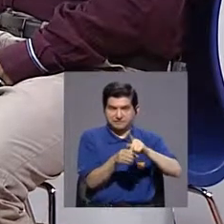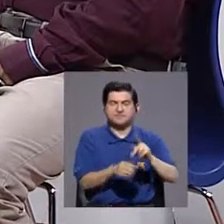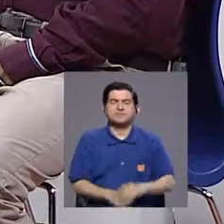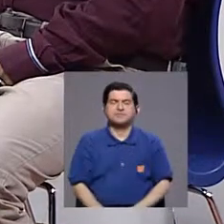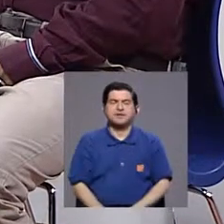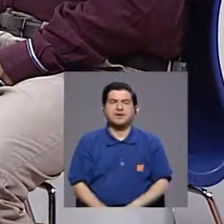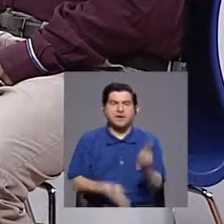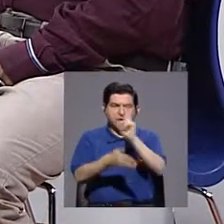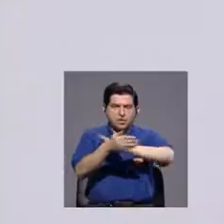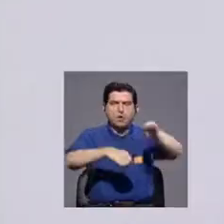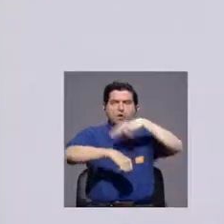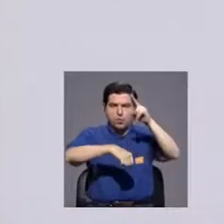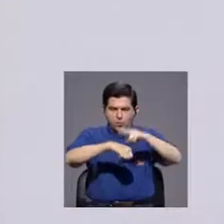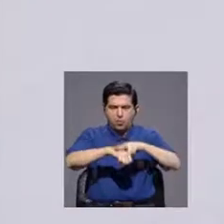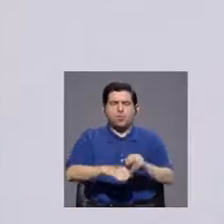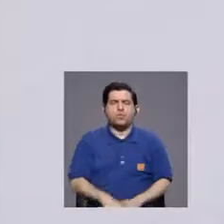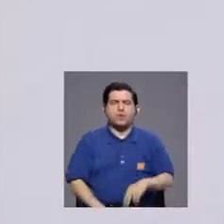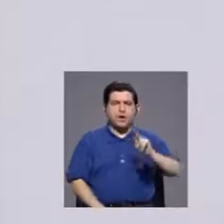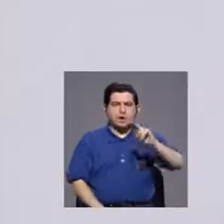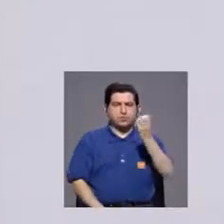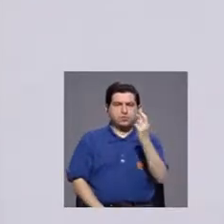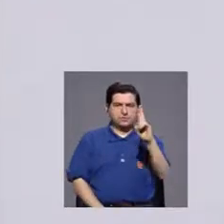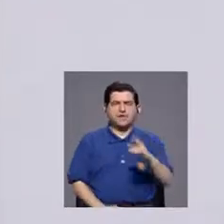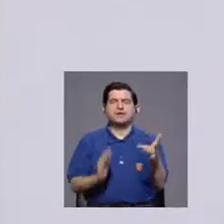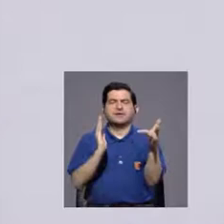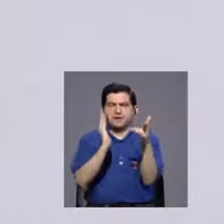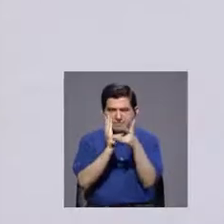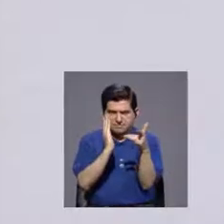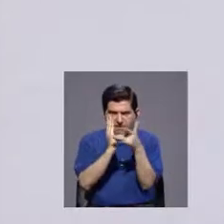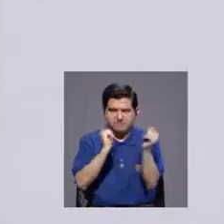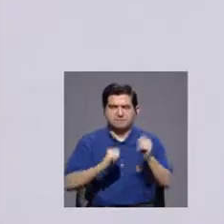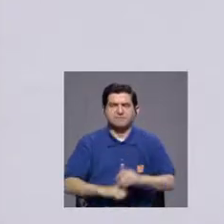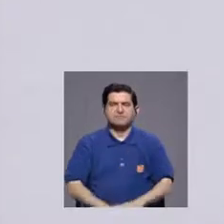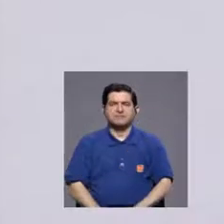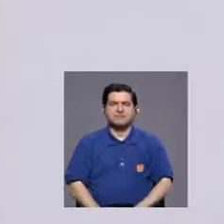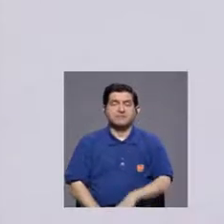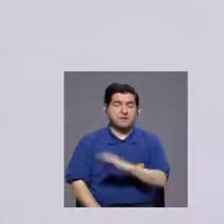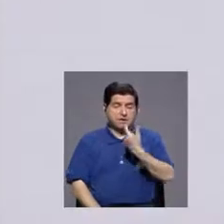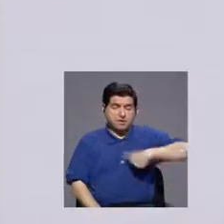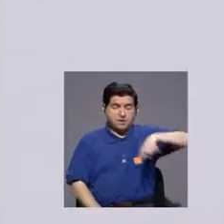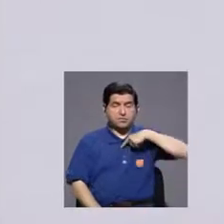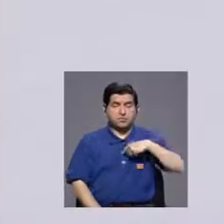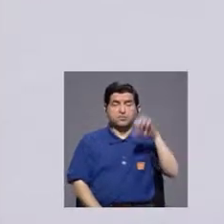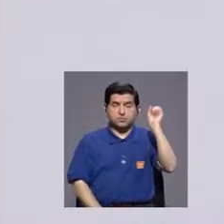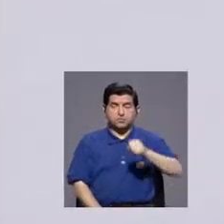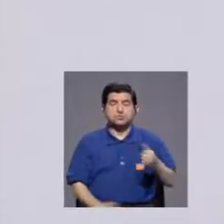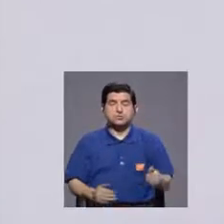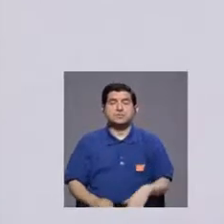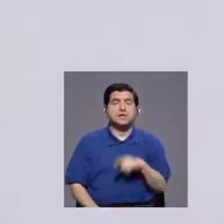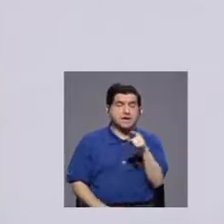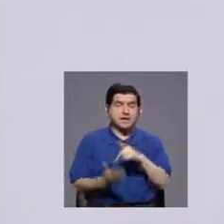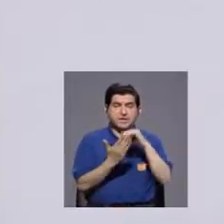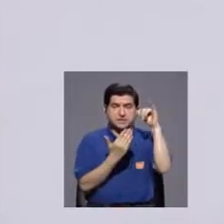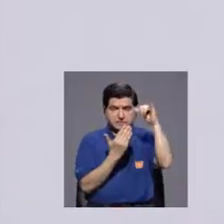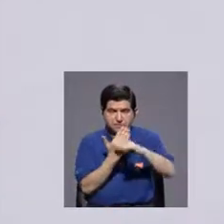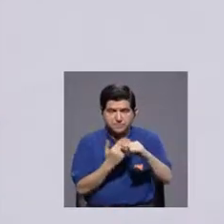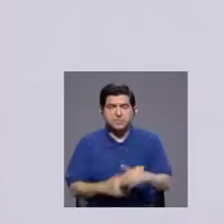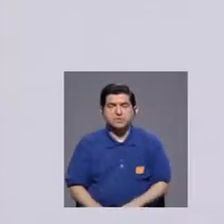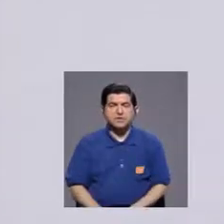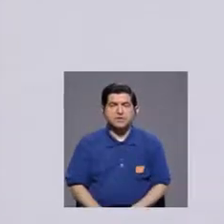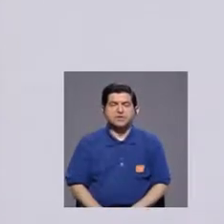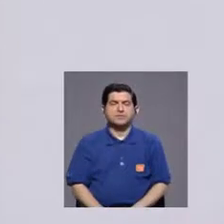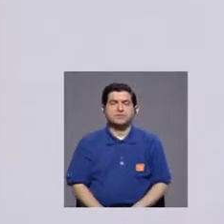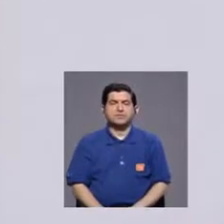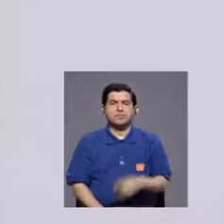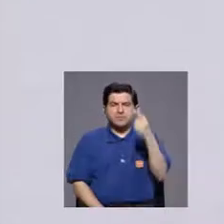la universidad nacional la onu ser el tecnológico y lo logramos pegar de nuevo por ese proyecto para un para